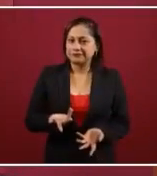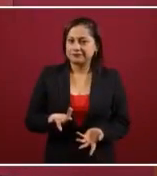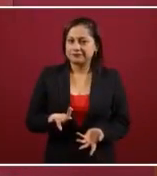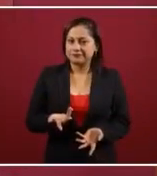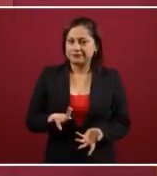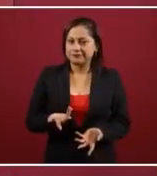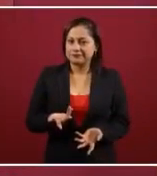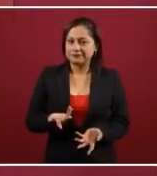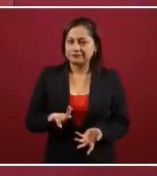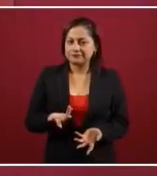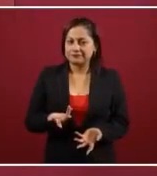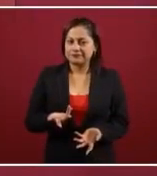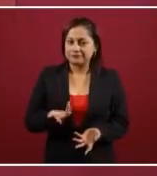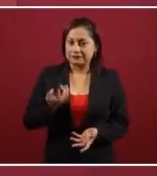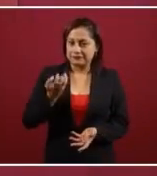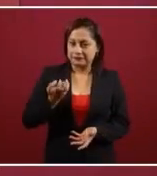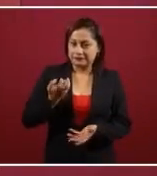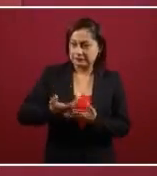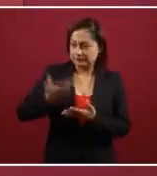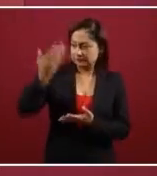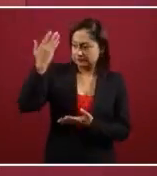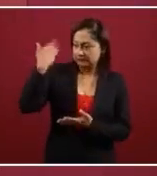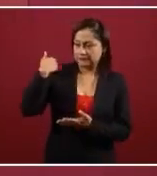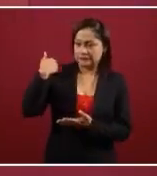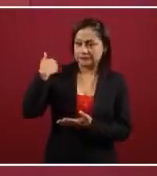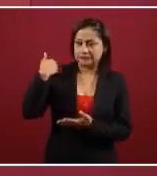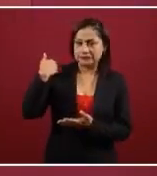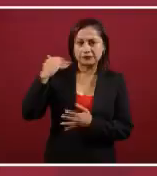esto se ha venido